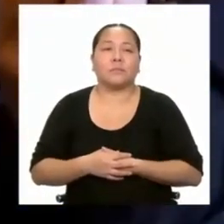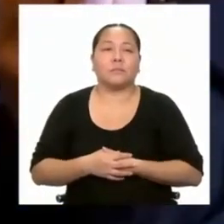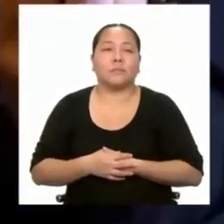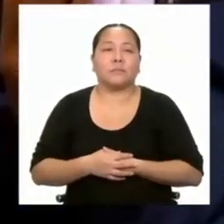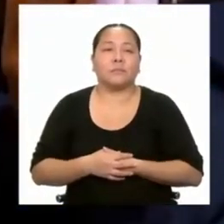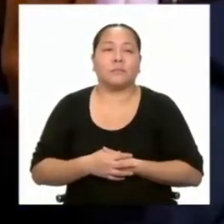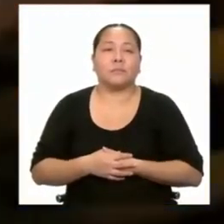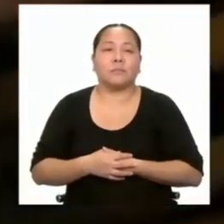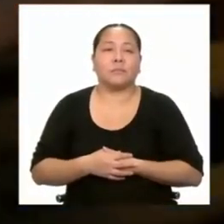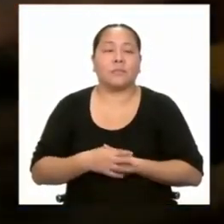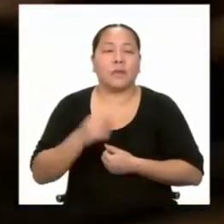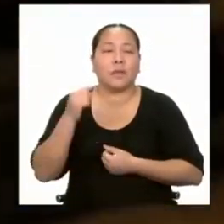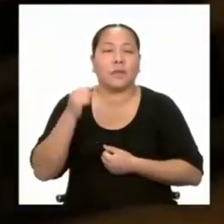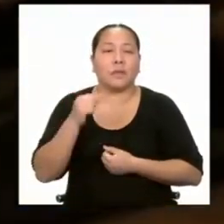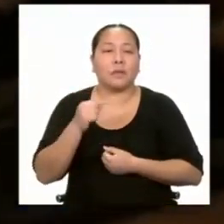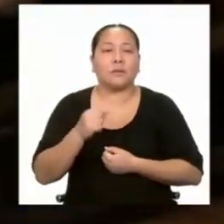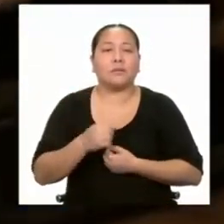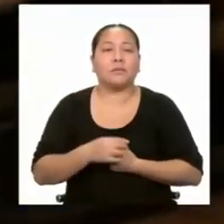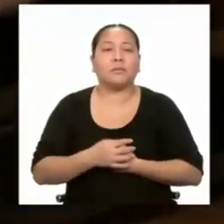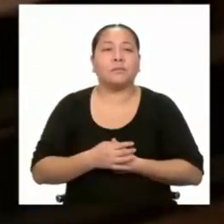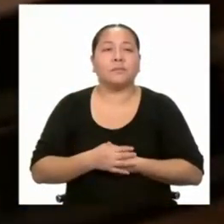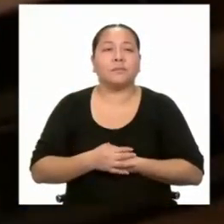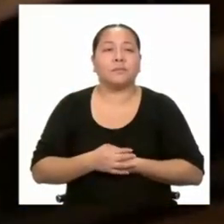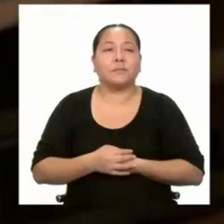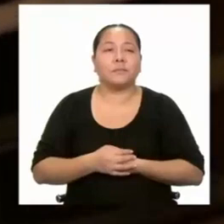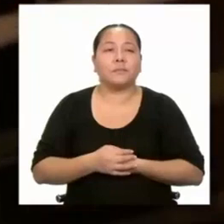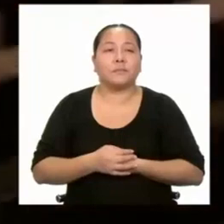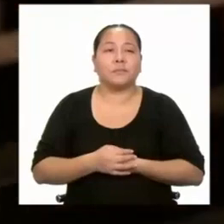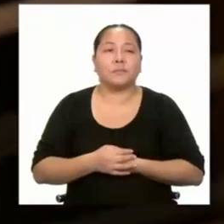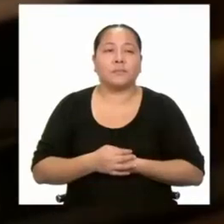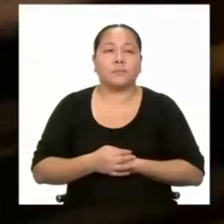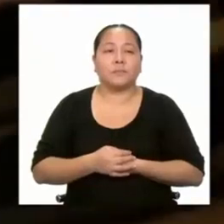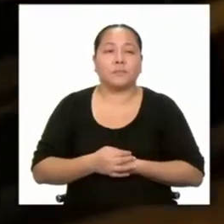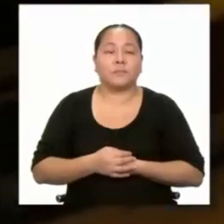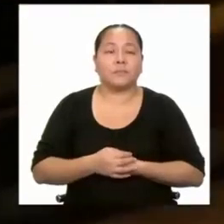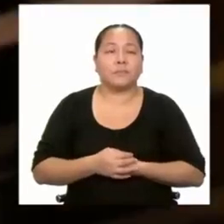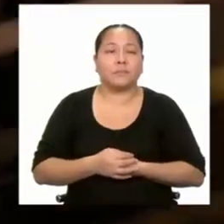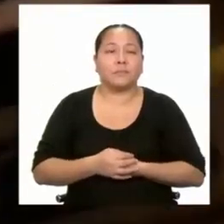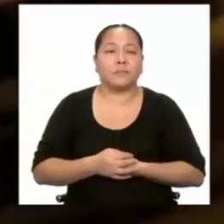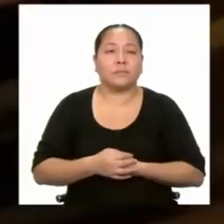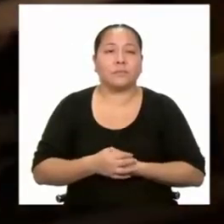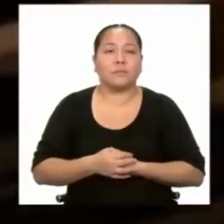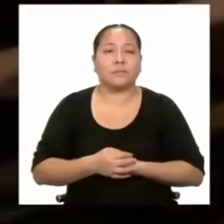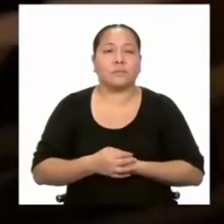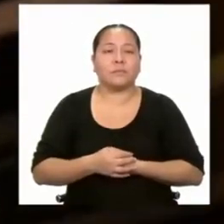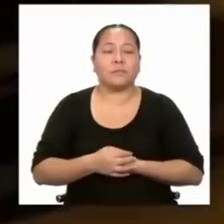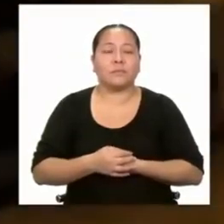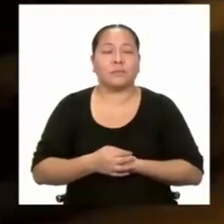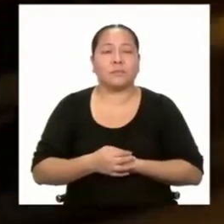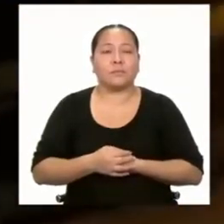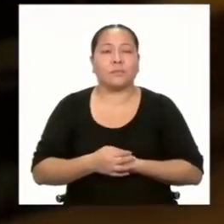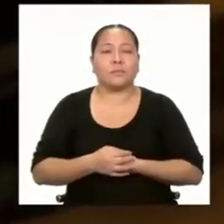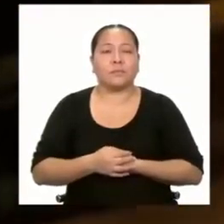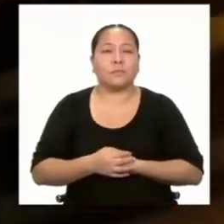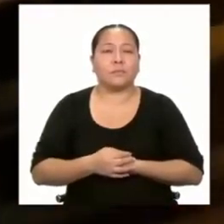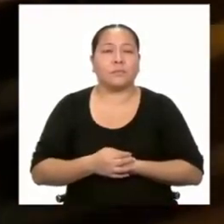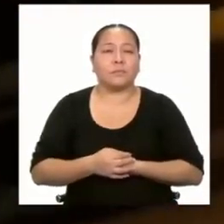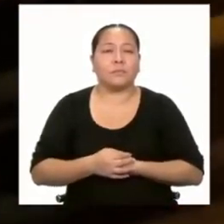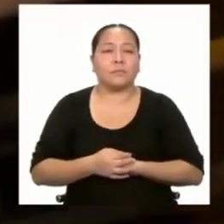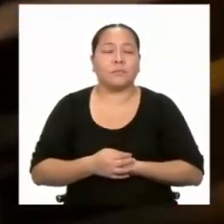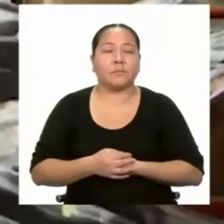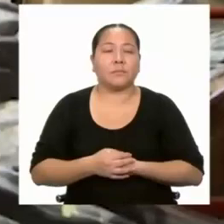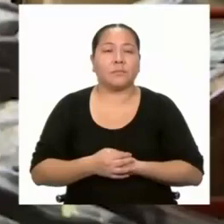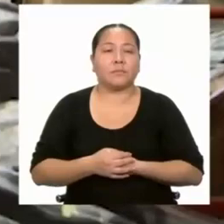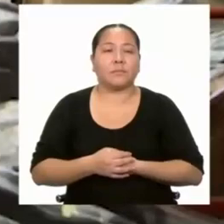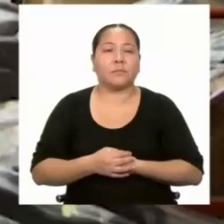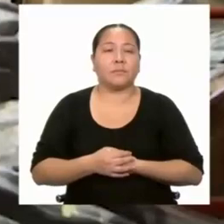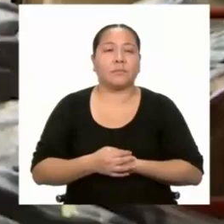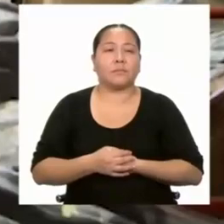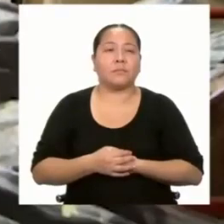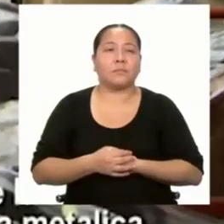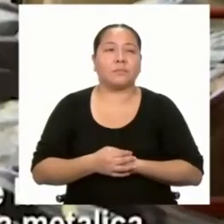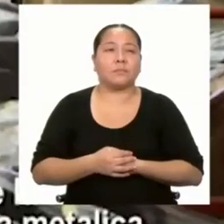This guitar here is 100% certified, got the FSC label in it.